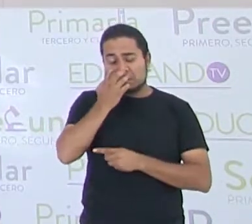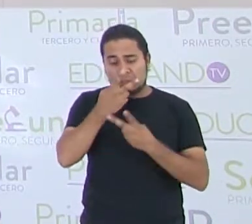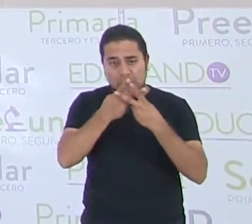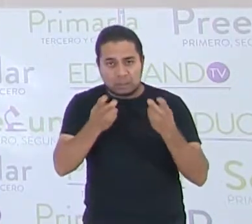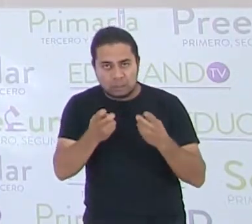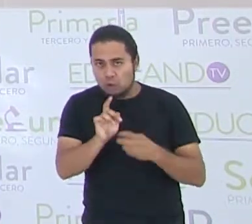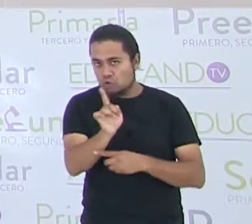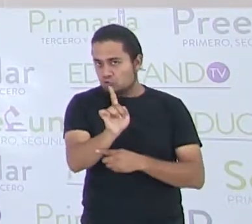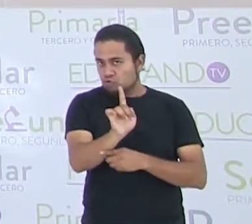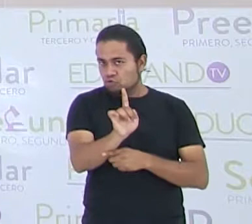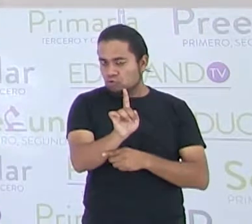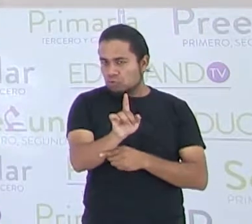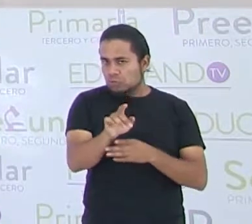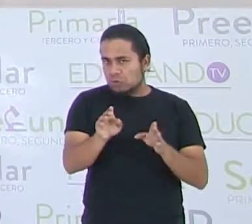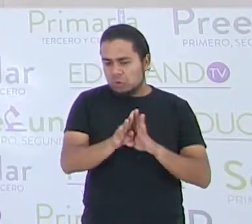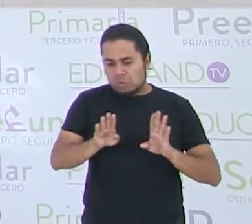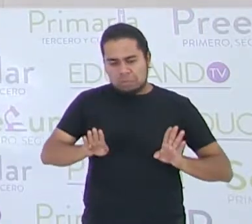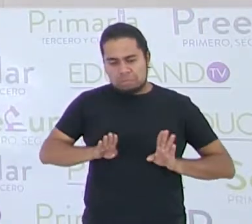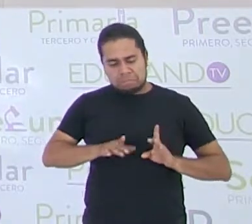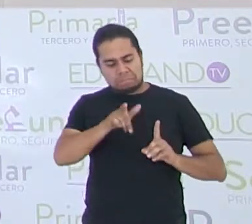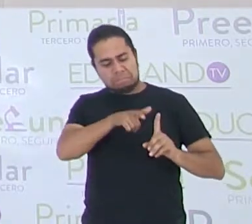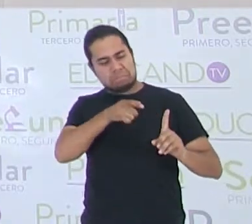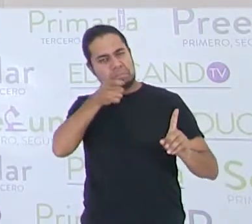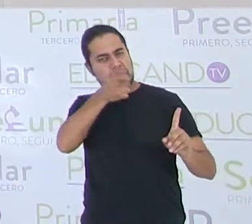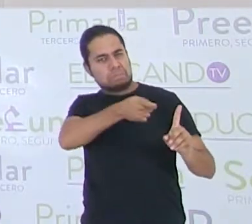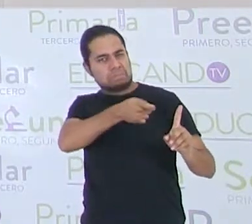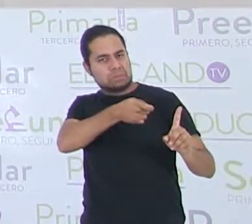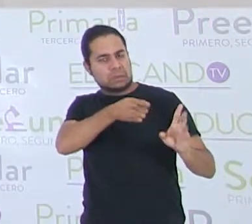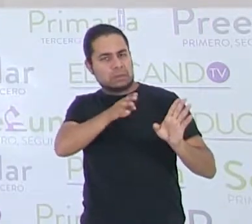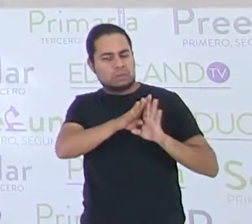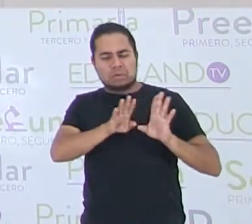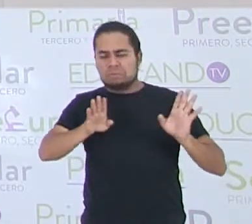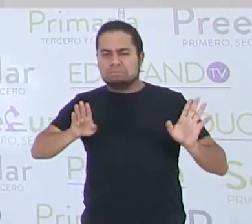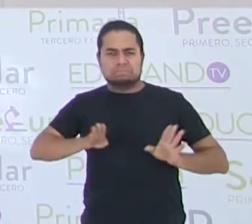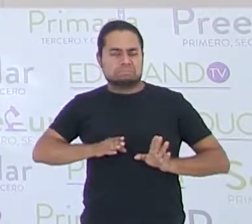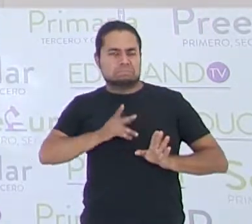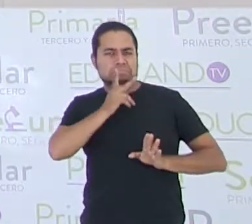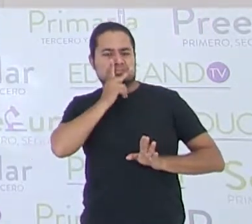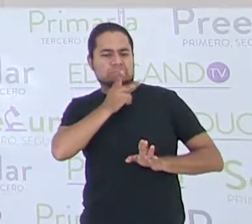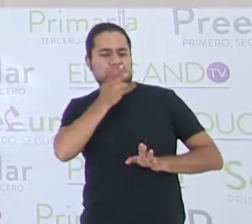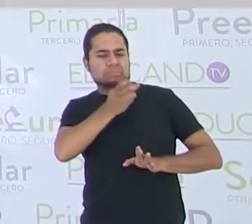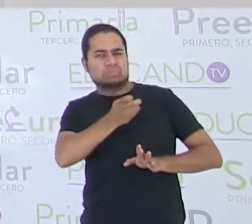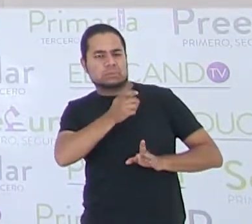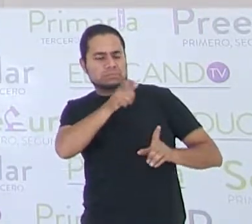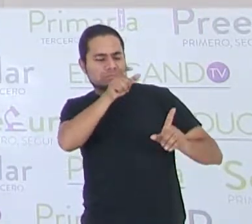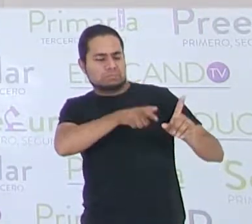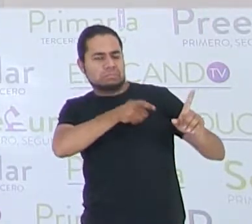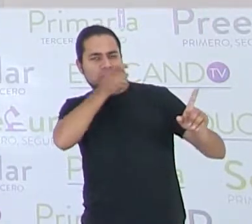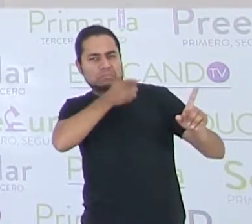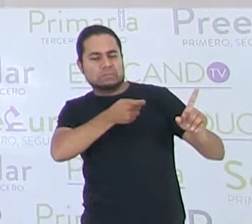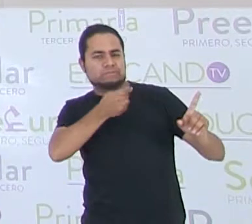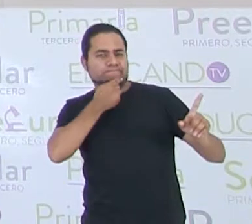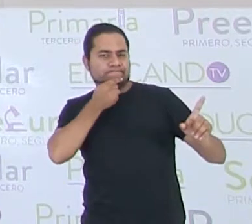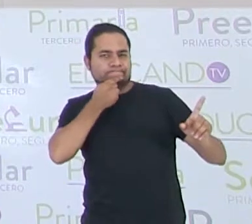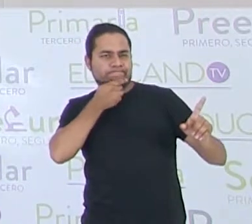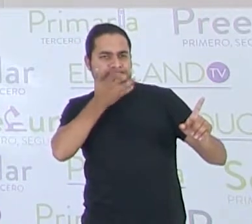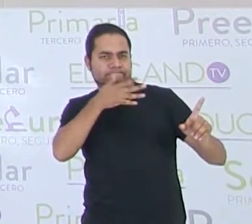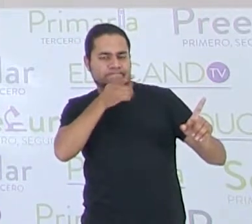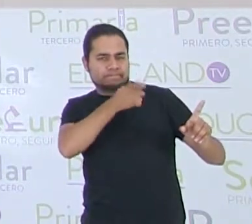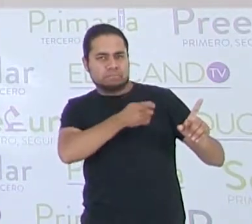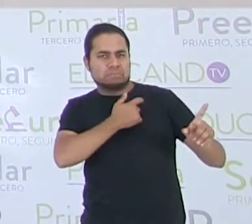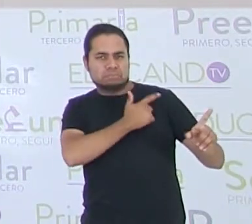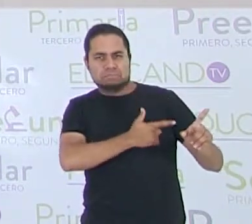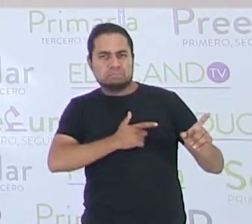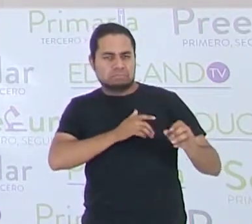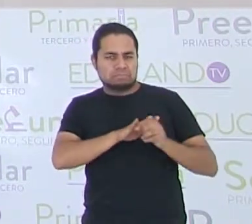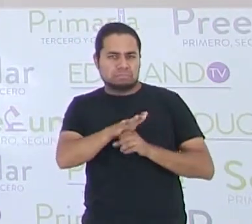adjetivo, es ¿cómo es el niño? Simplemente es unas palabras que nos caracterizan al niño, que nos dicen qué le gusta